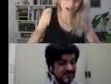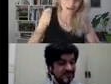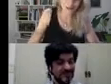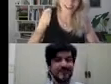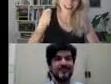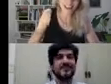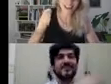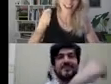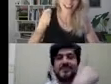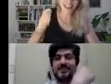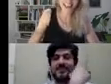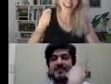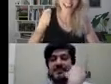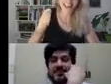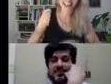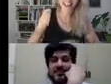comentábamos